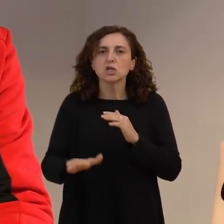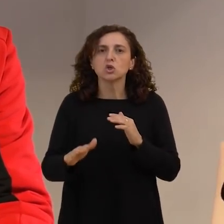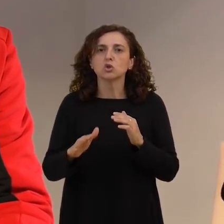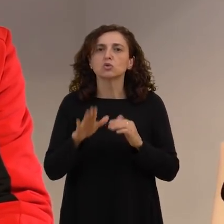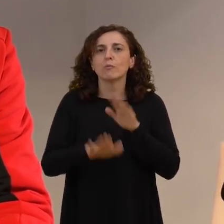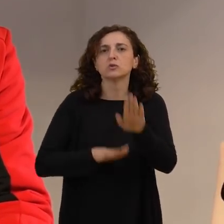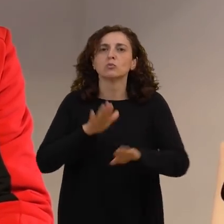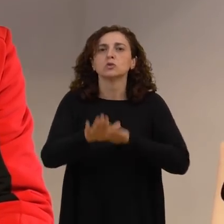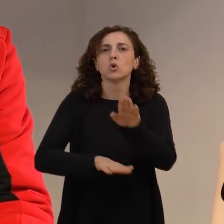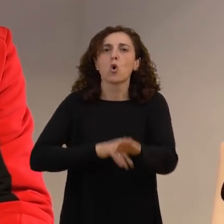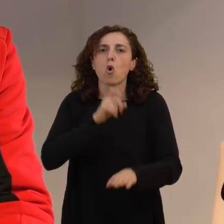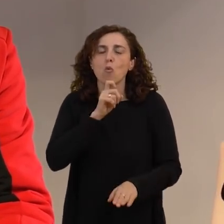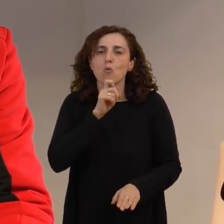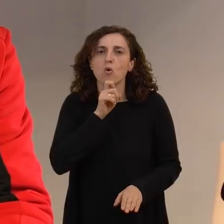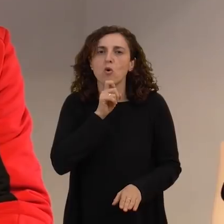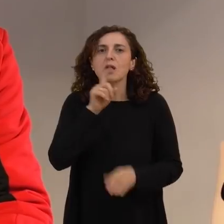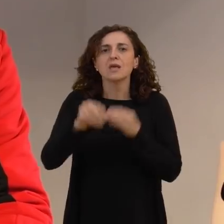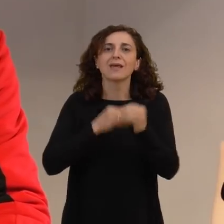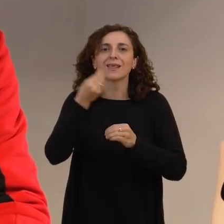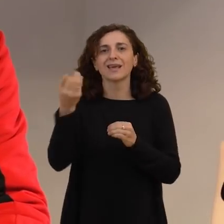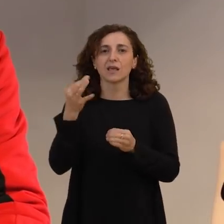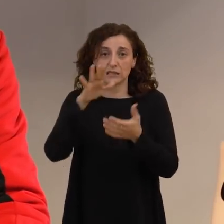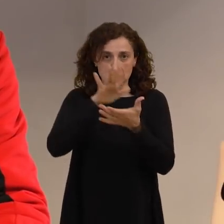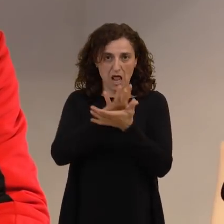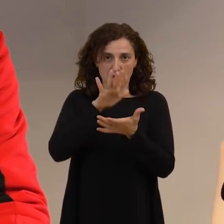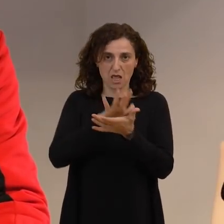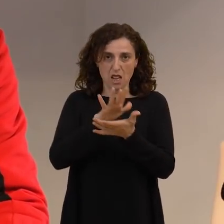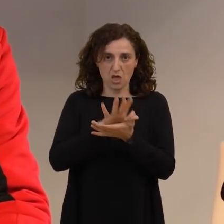qué pasos hay que seguir, y te tranquilizan.